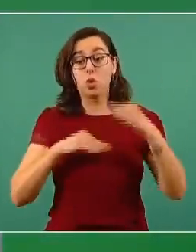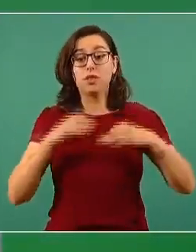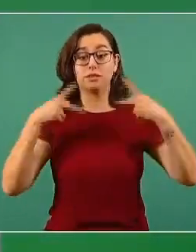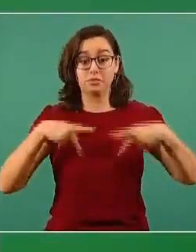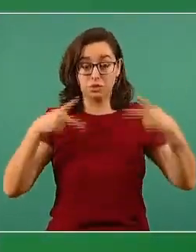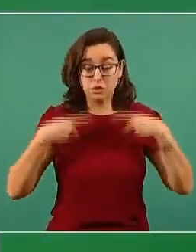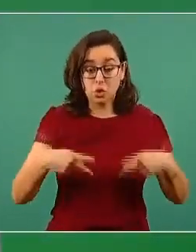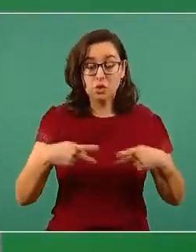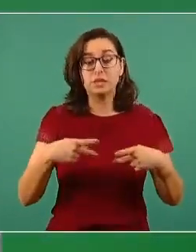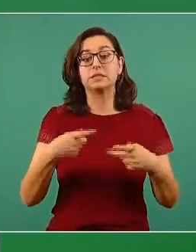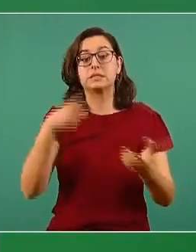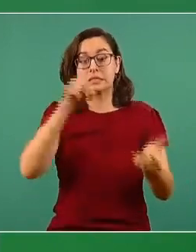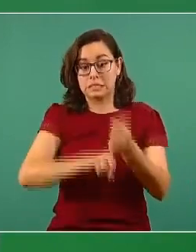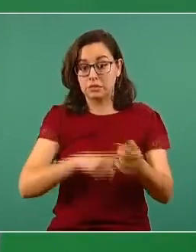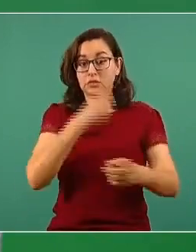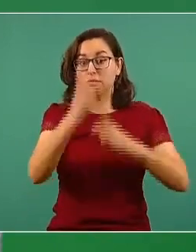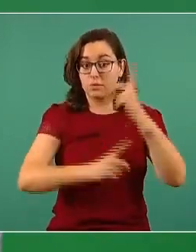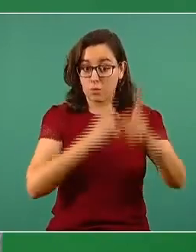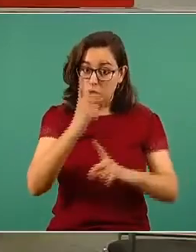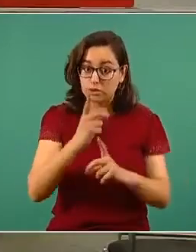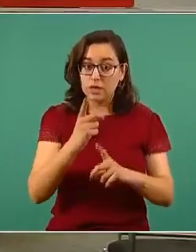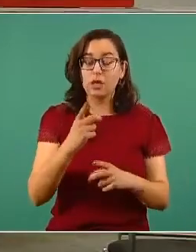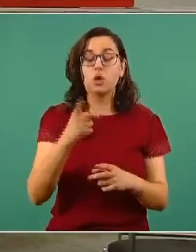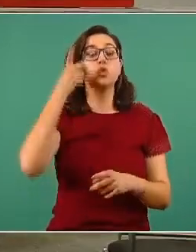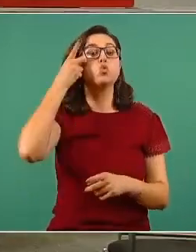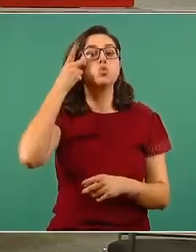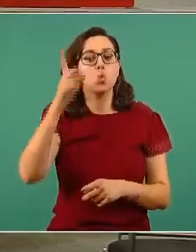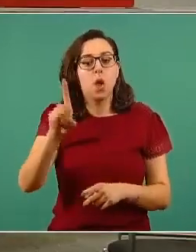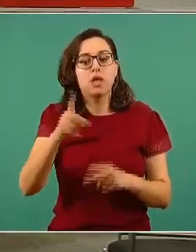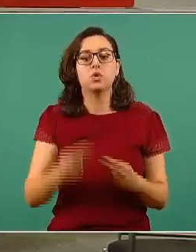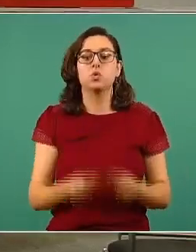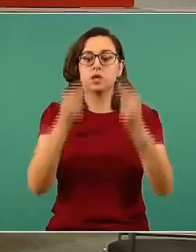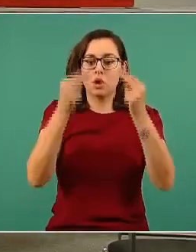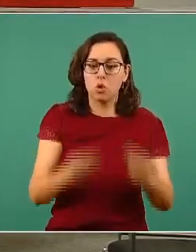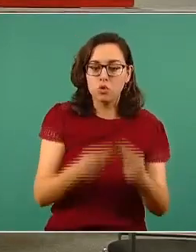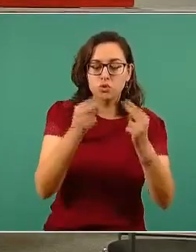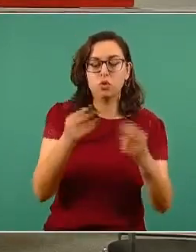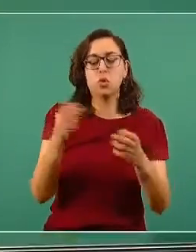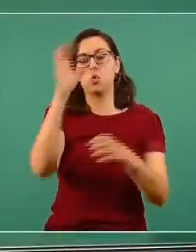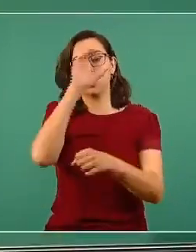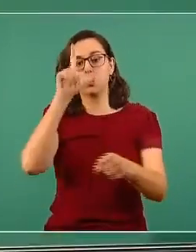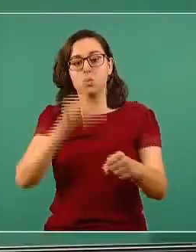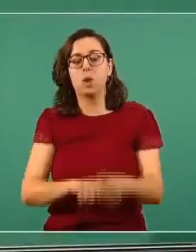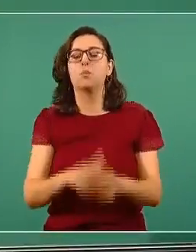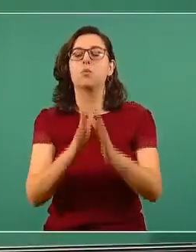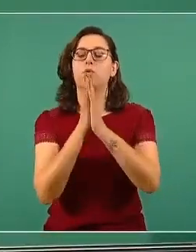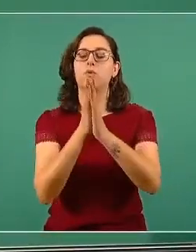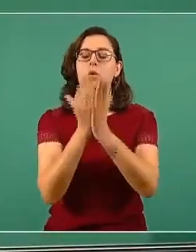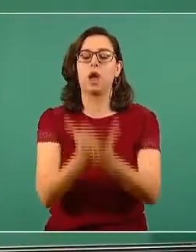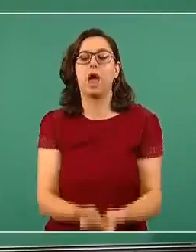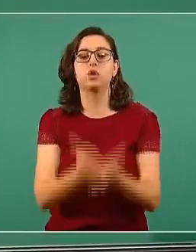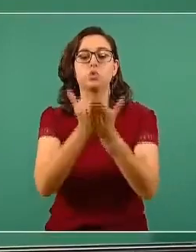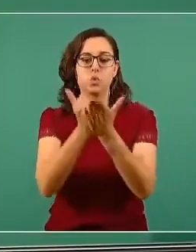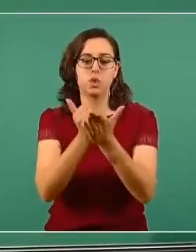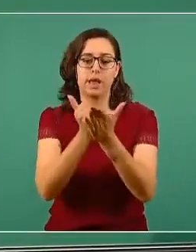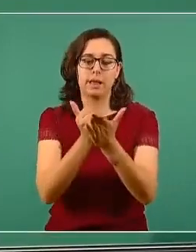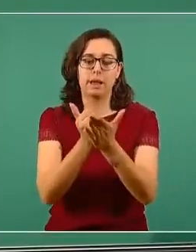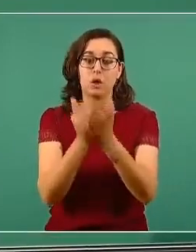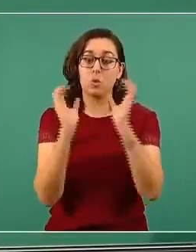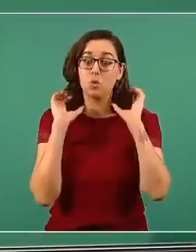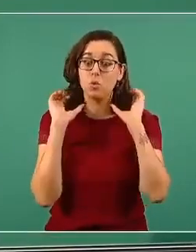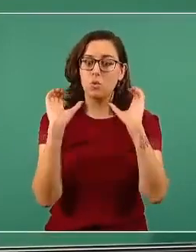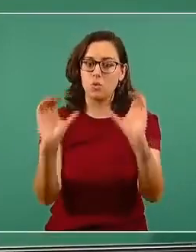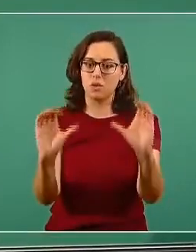empresarias del deporte o de los espectáculos públicos ayuden a tener la